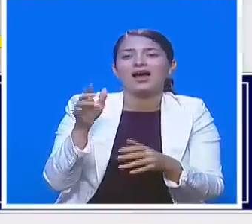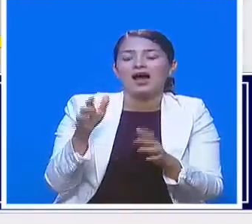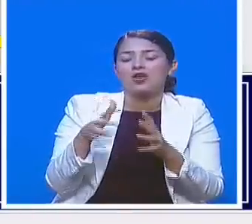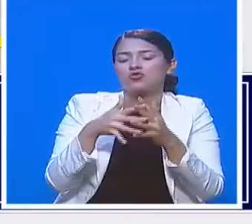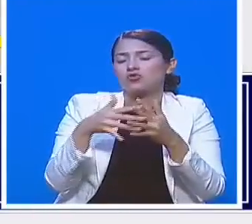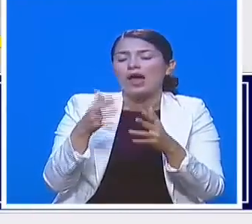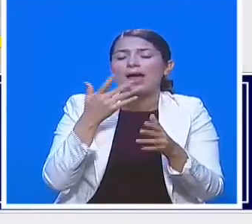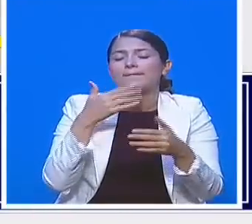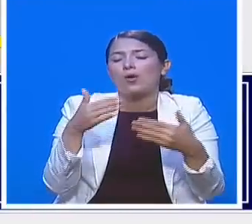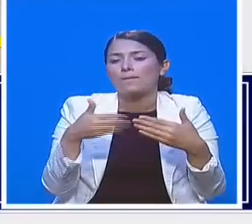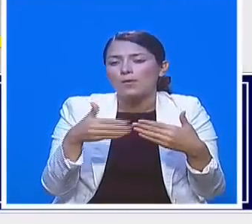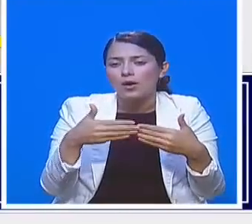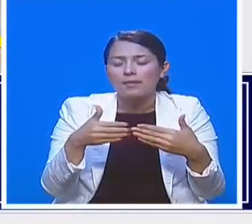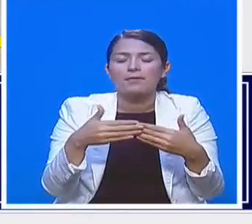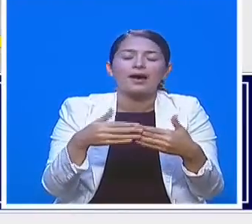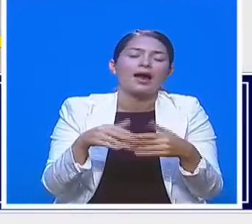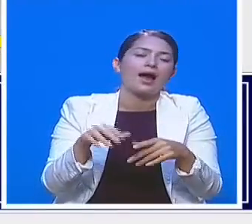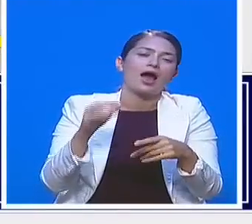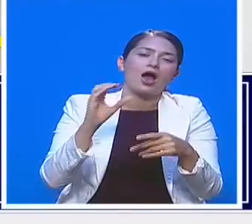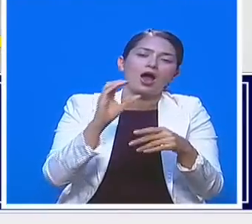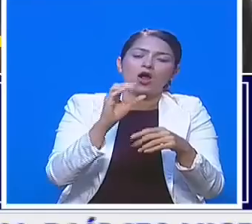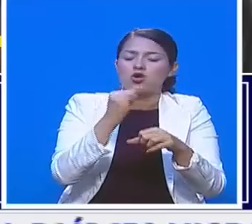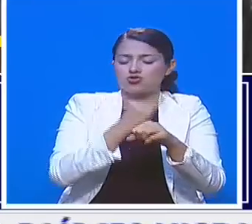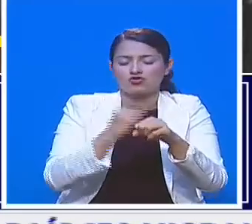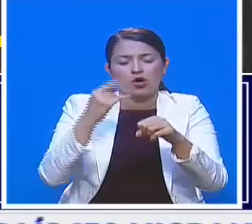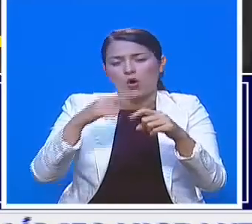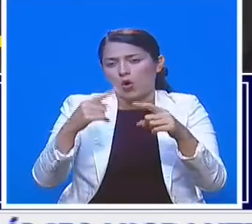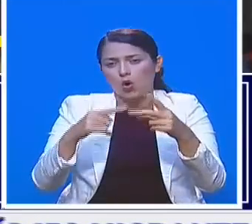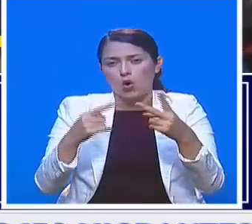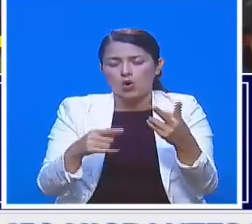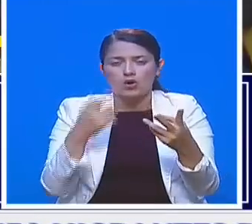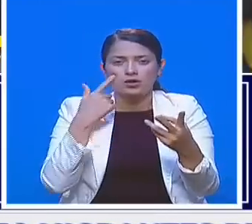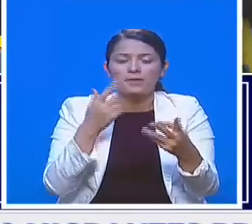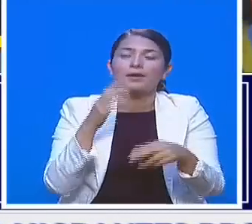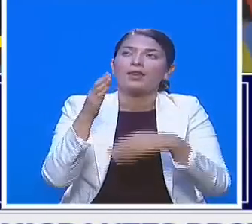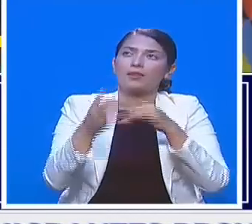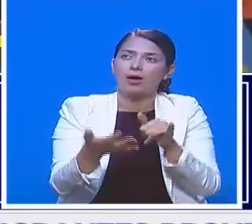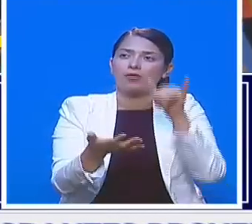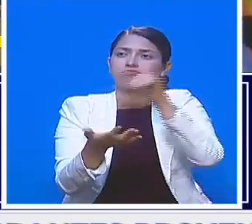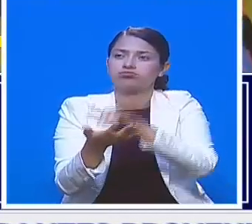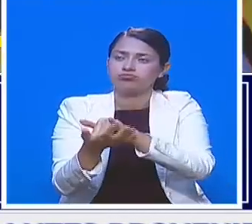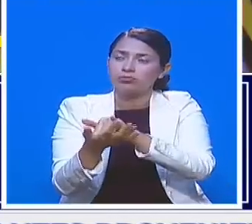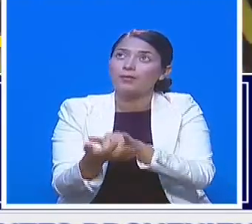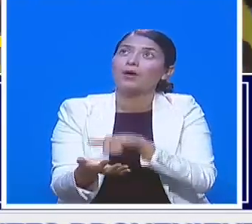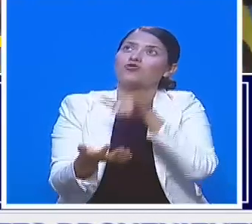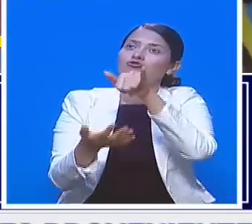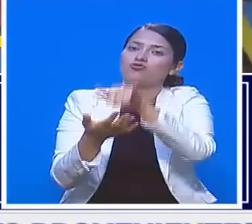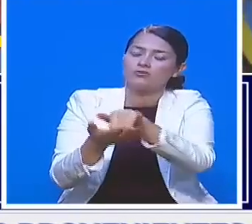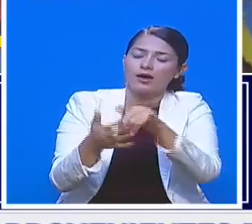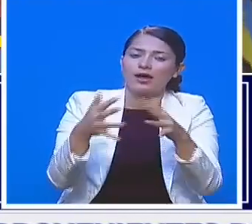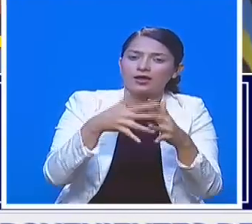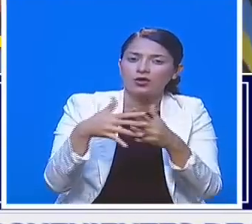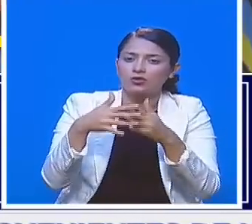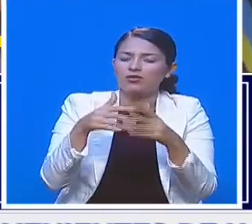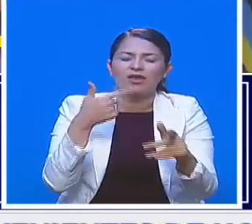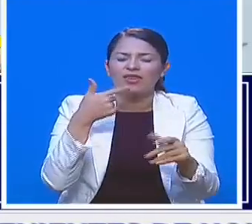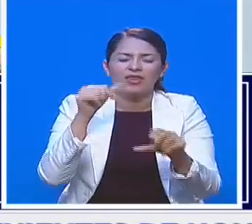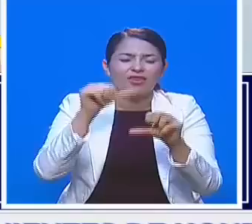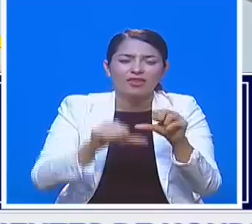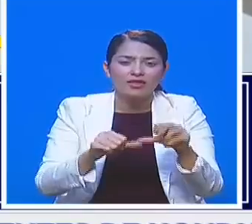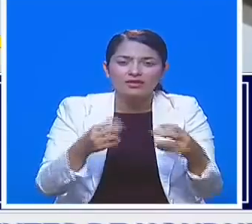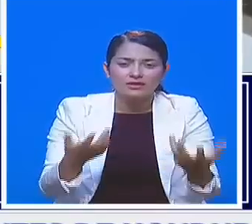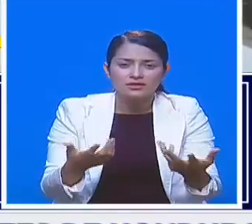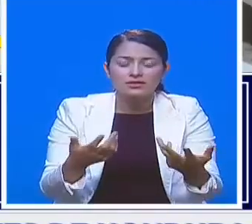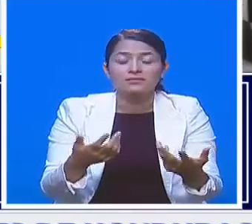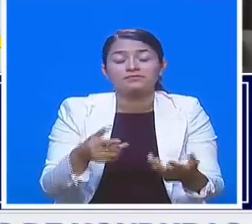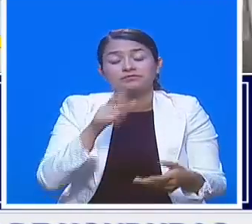como Panamá, Curazao y Bogotá para posteriormente llegar al país norteamericano, y estos expresaron que